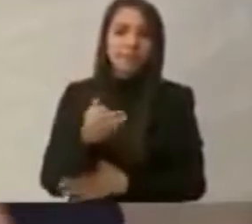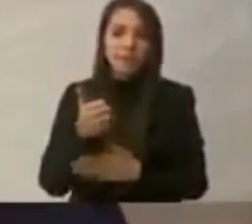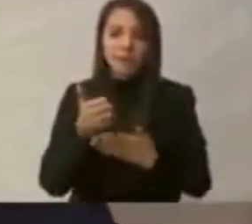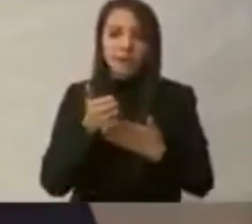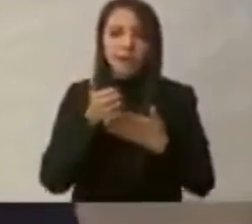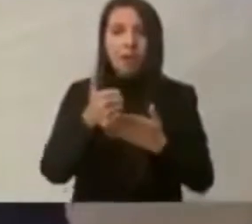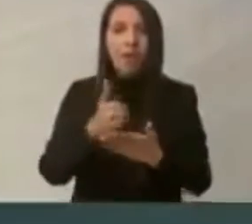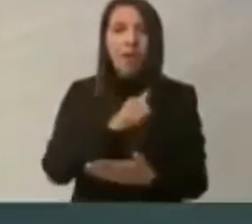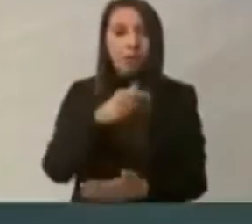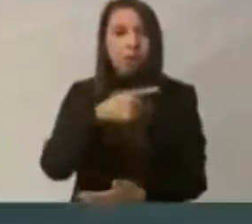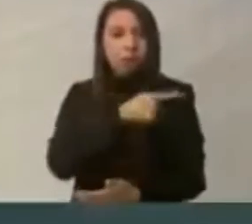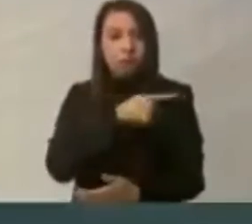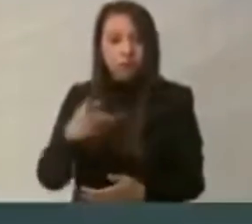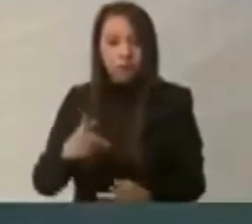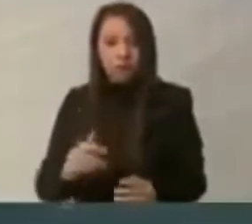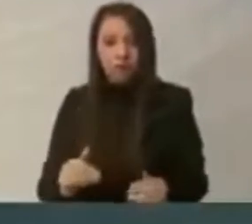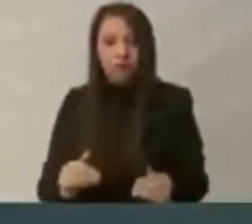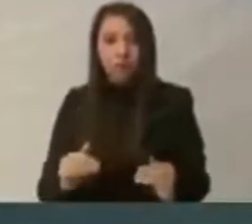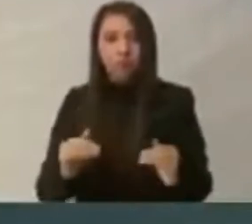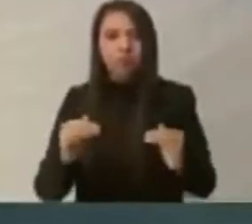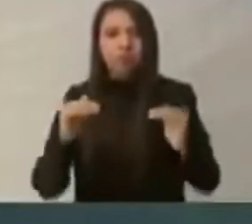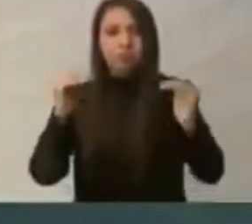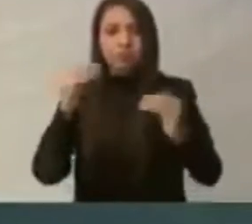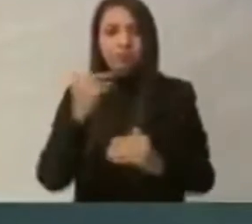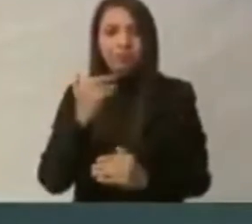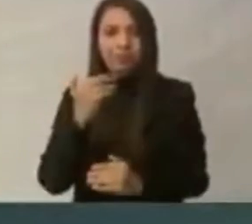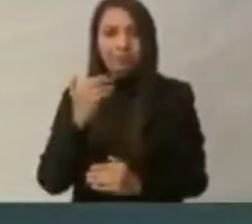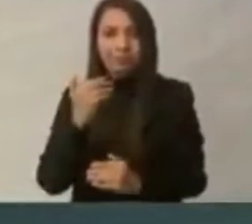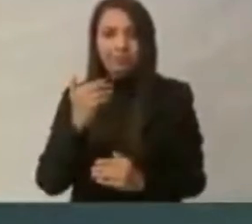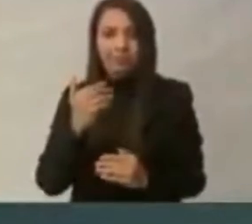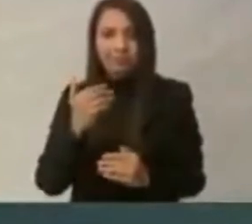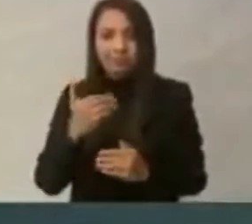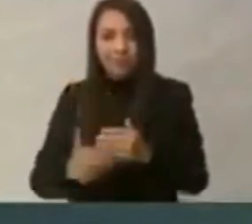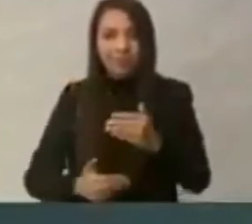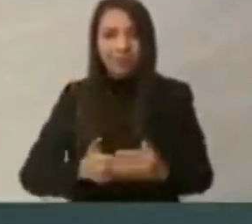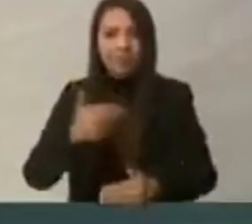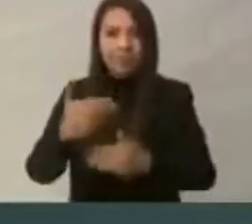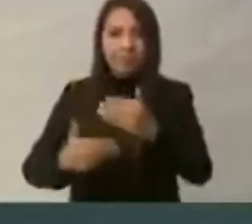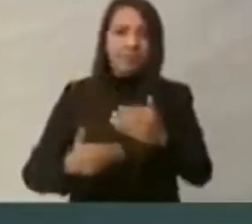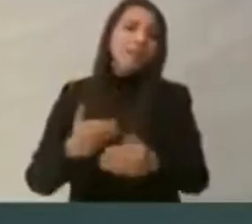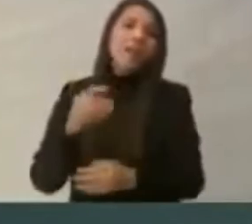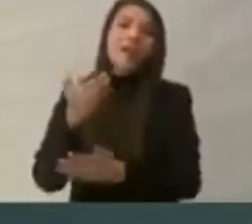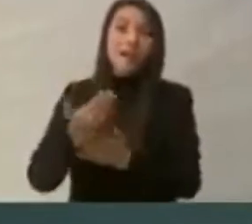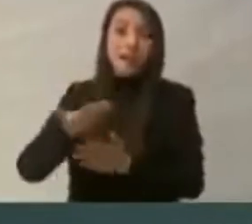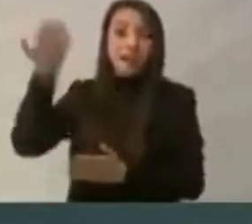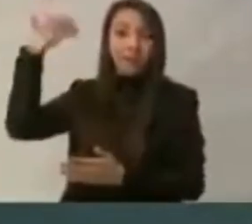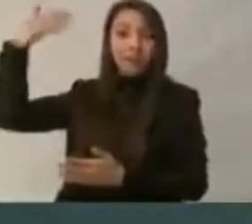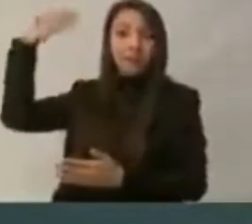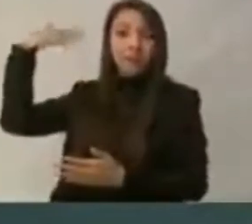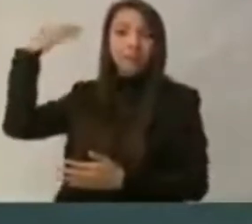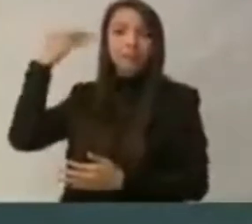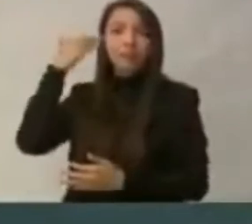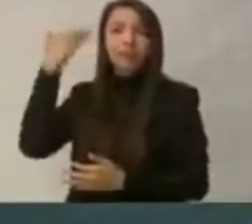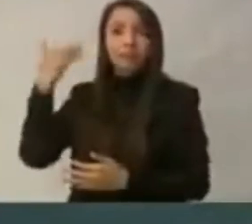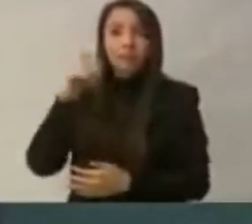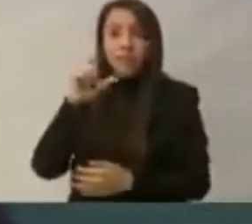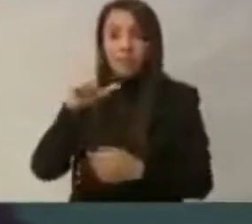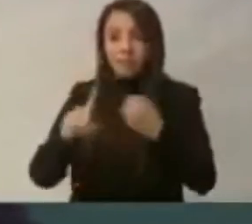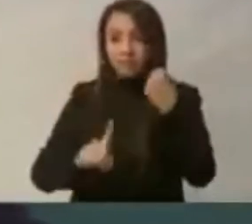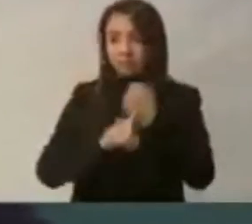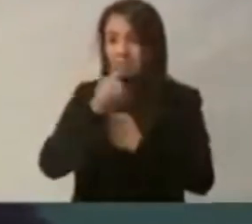arriba, muy contrario a lo que se hacía cuando había una crisis, que se pensaba nada más en